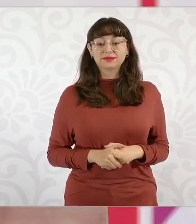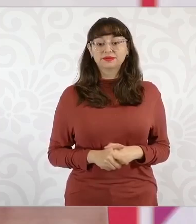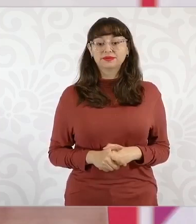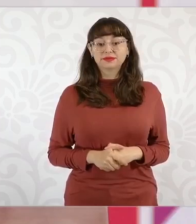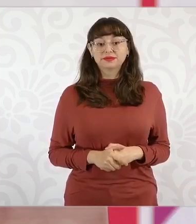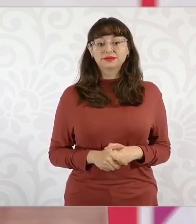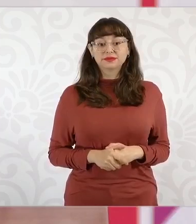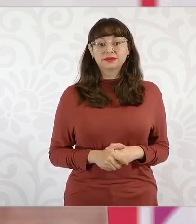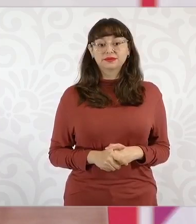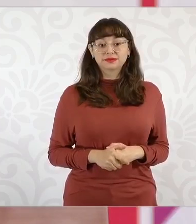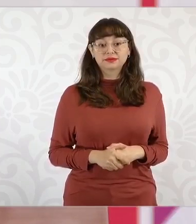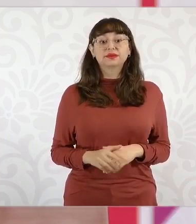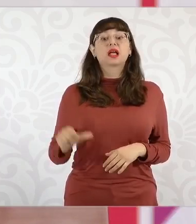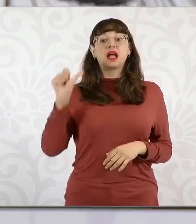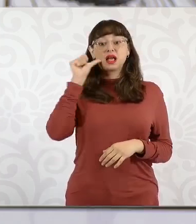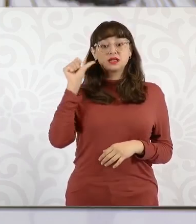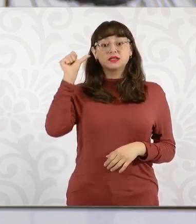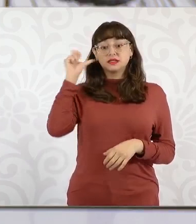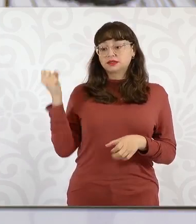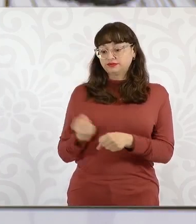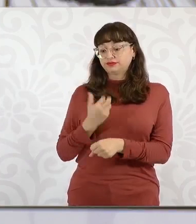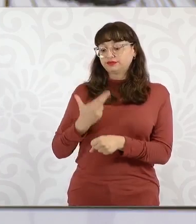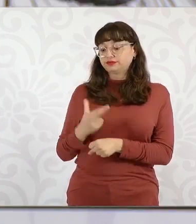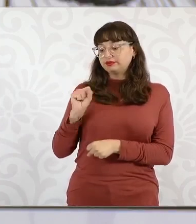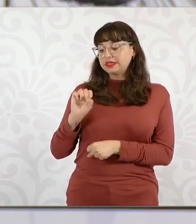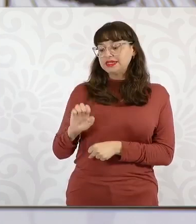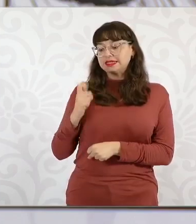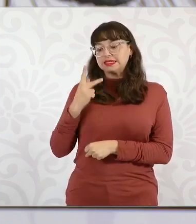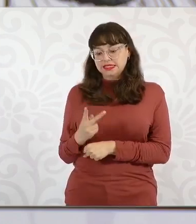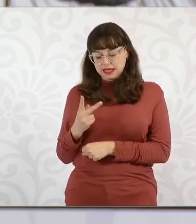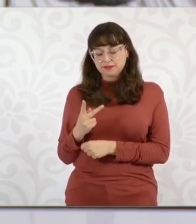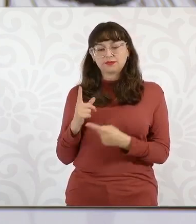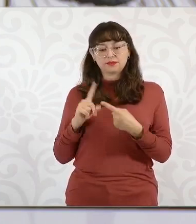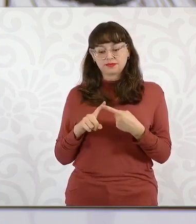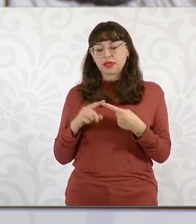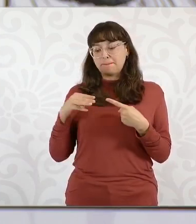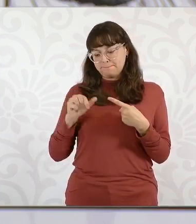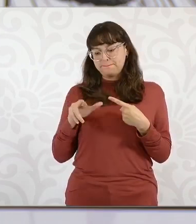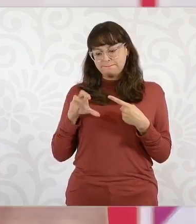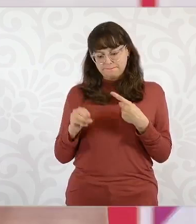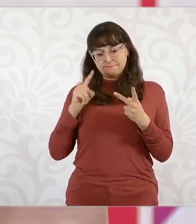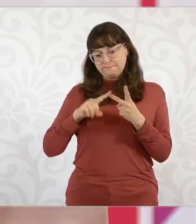Ayer tuve reunión con Secretaría de Educación, con Mario y su equipo.